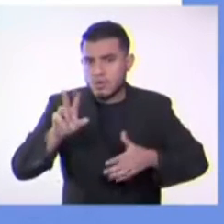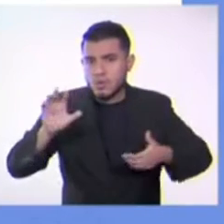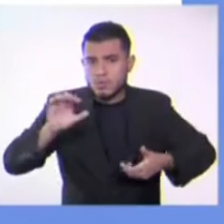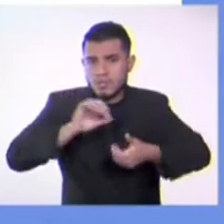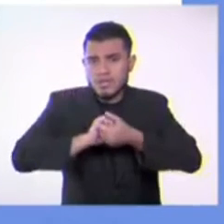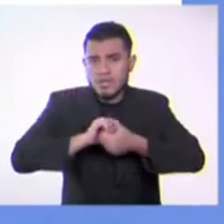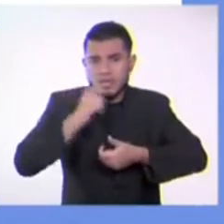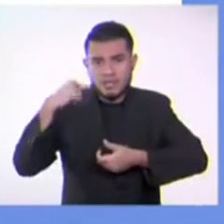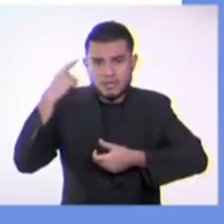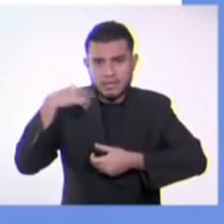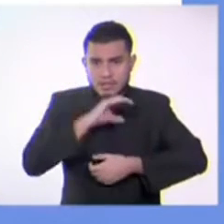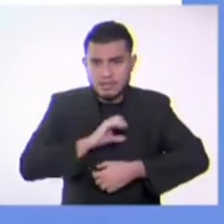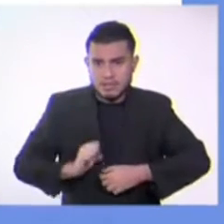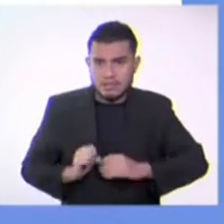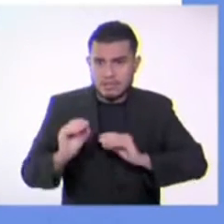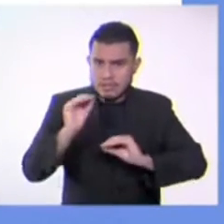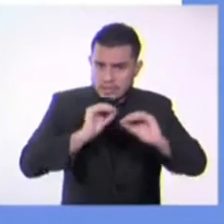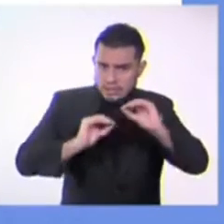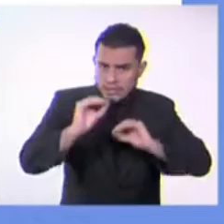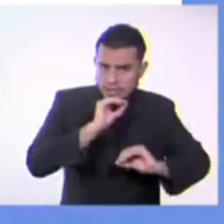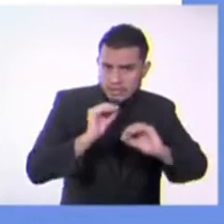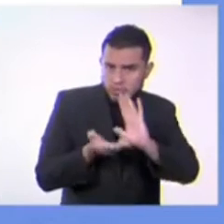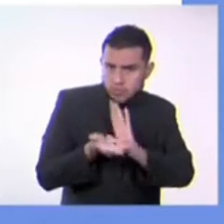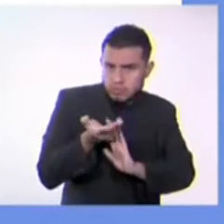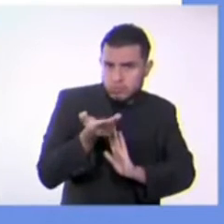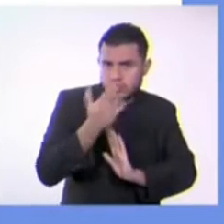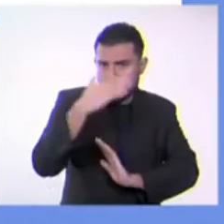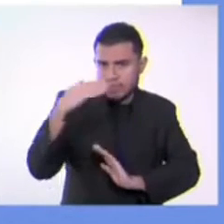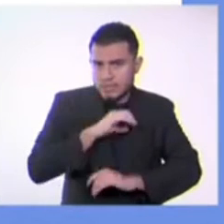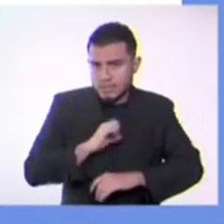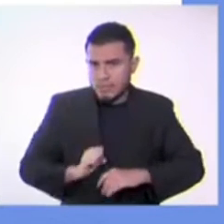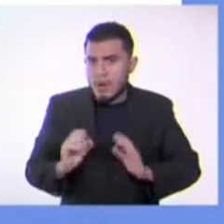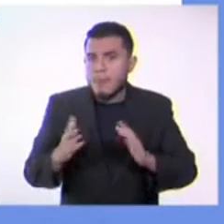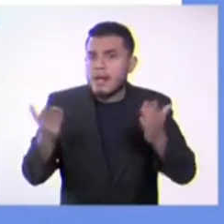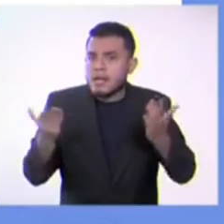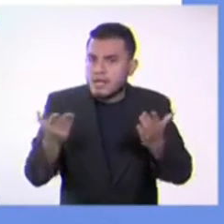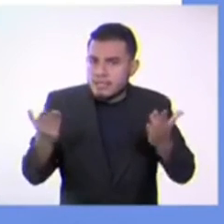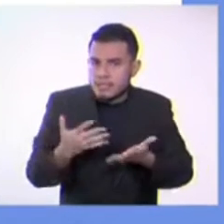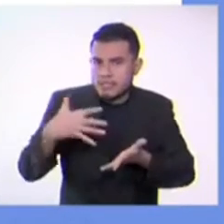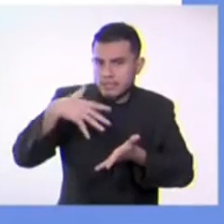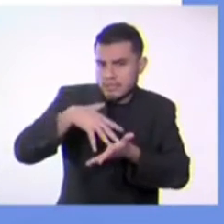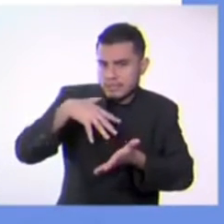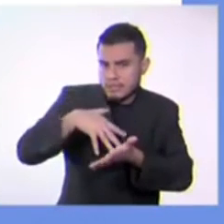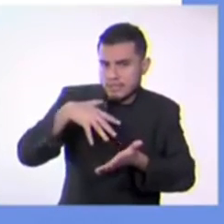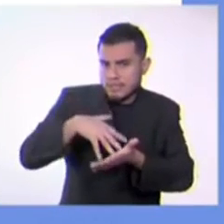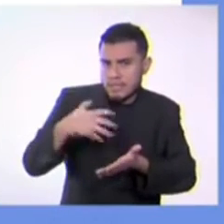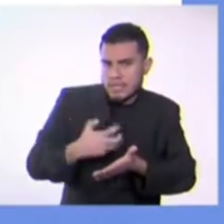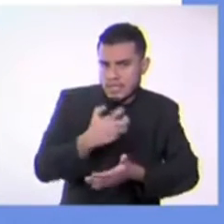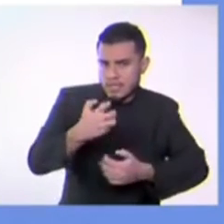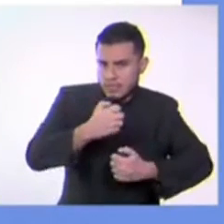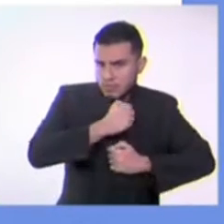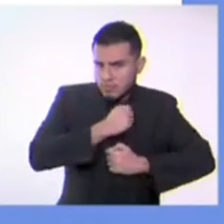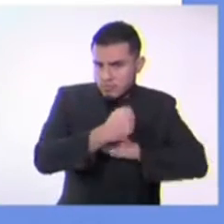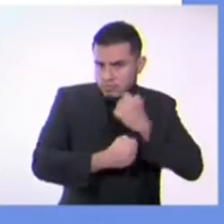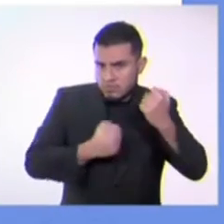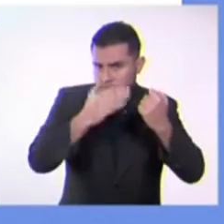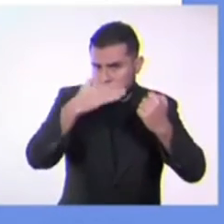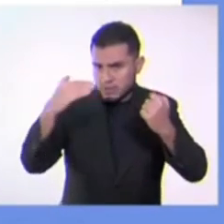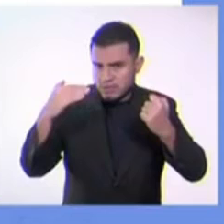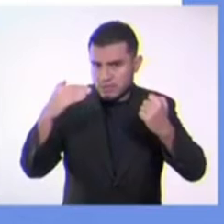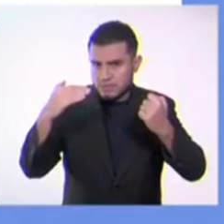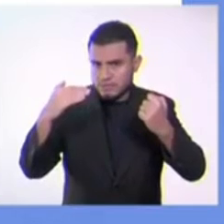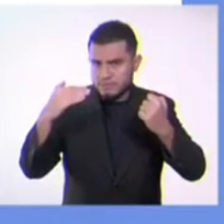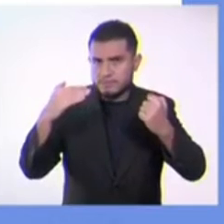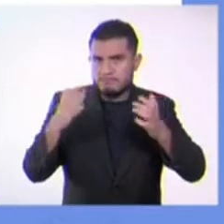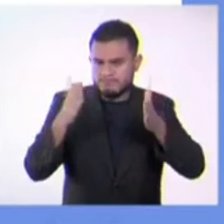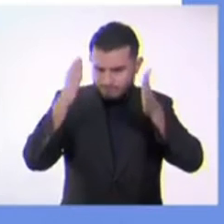los salvadoreños en la reconstrucción y progreso de la patria para hacer de la civilidad y del Ejército Nacional un